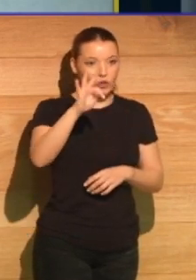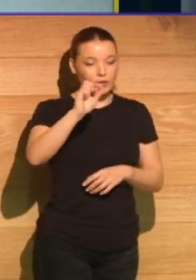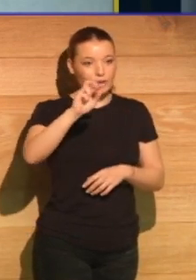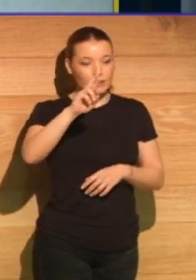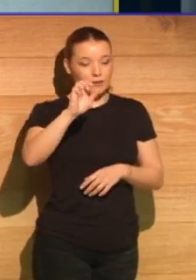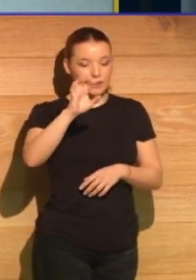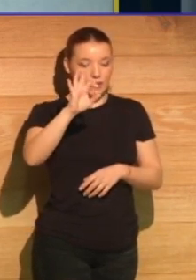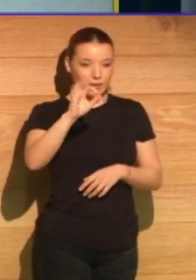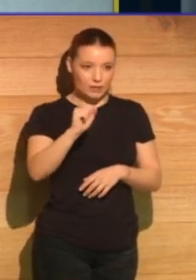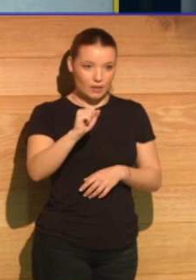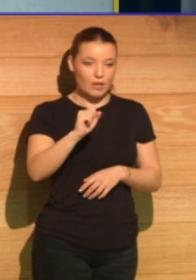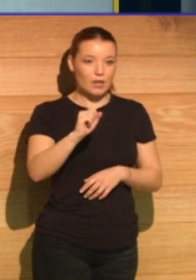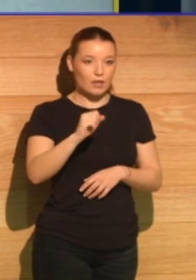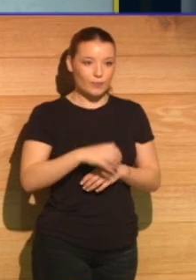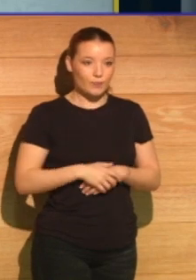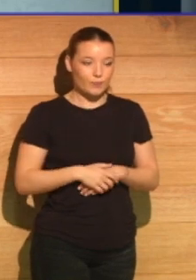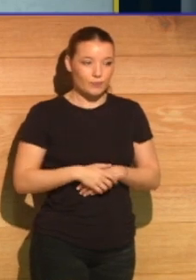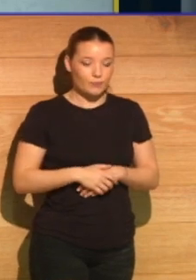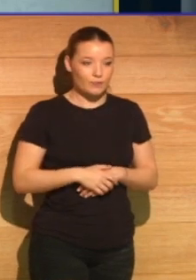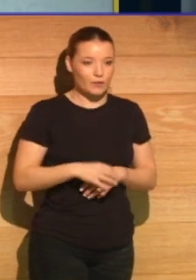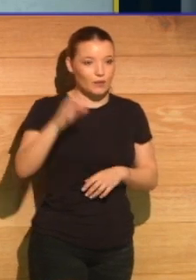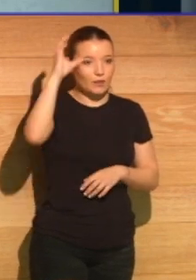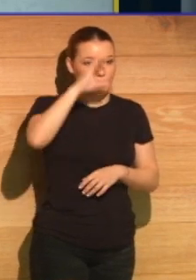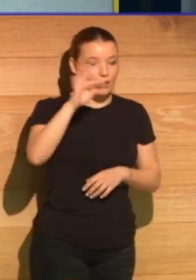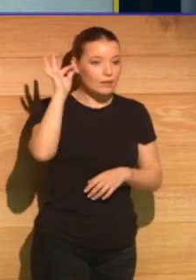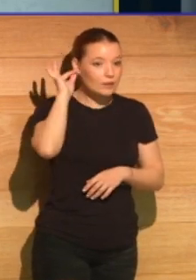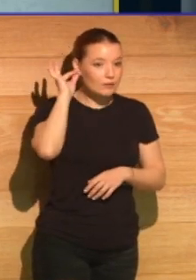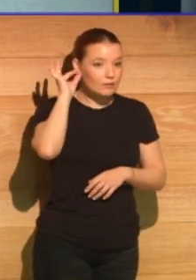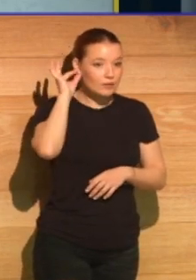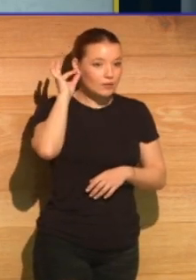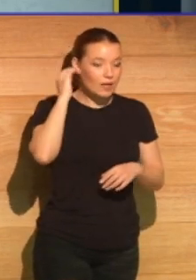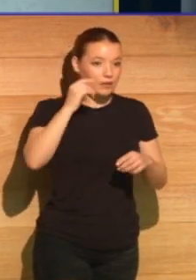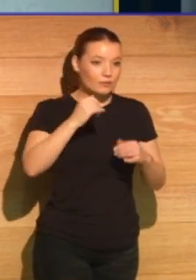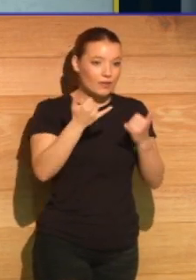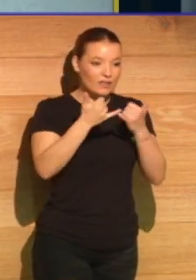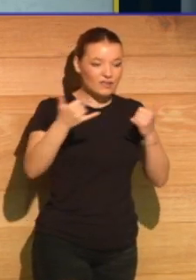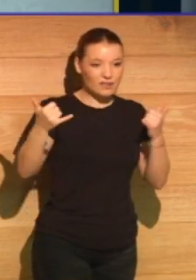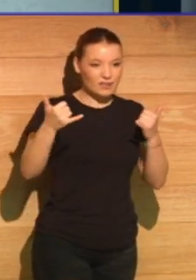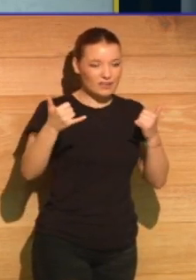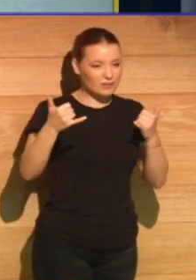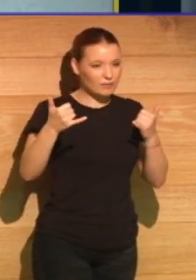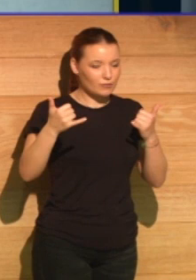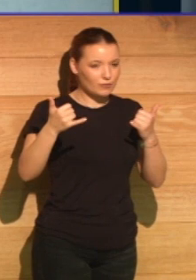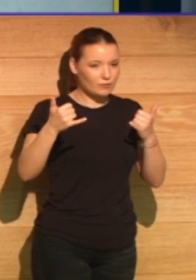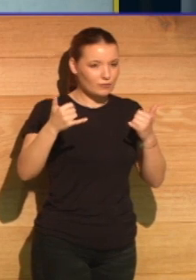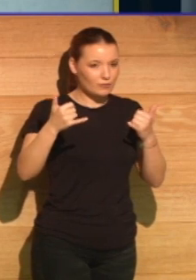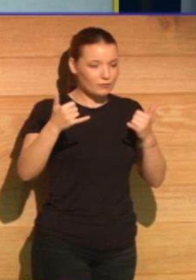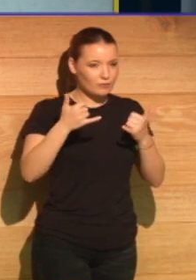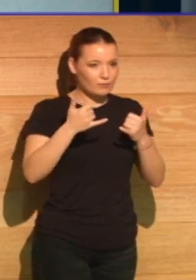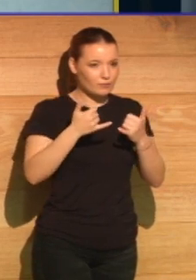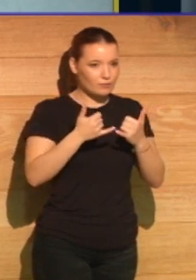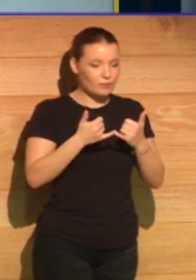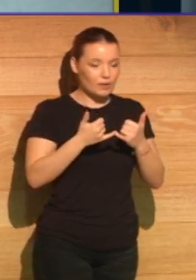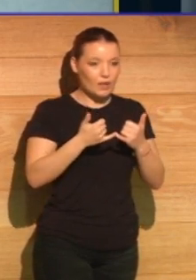Anoro. Teresa fue una científica en la línea de física atómica y nuclear, muy buena, que nos dejó,